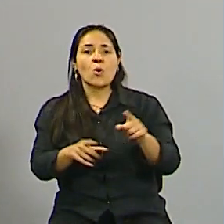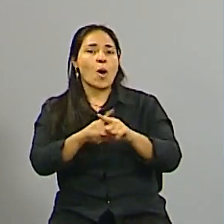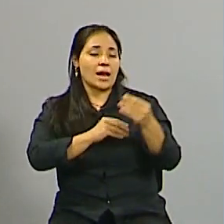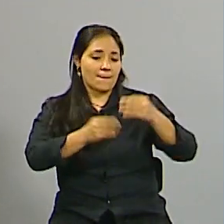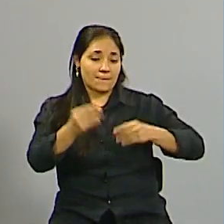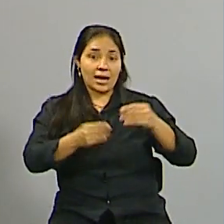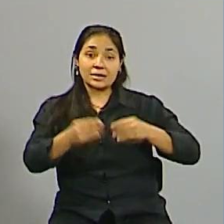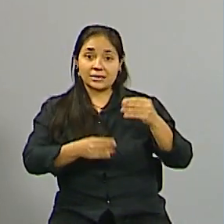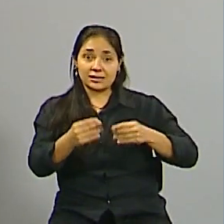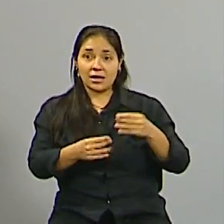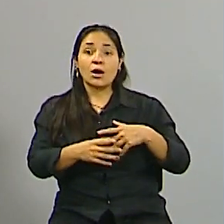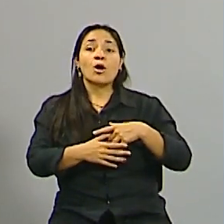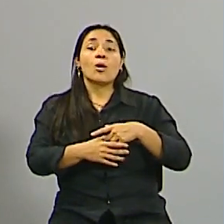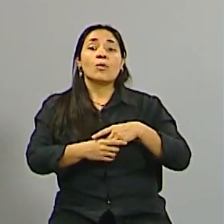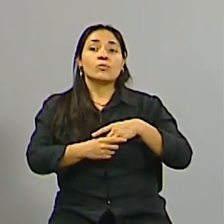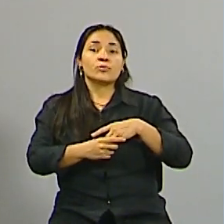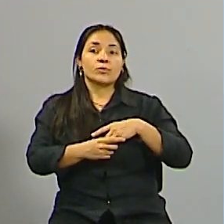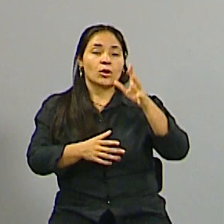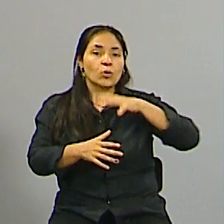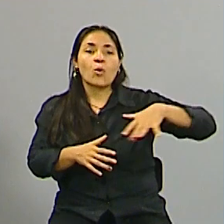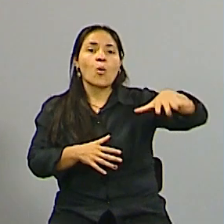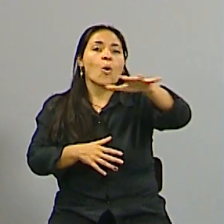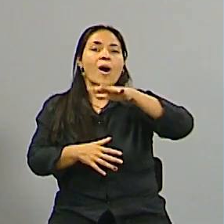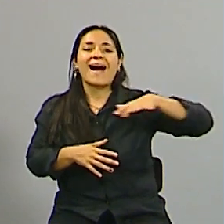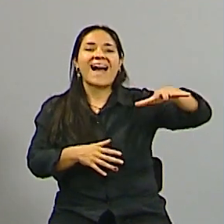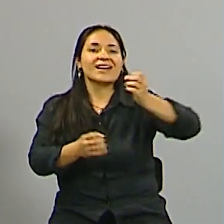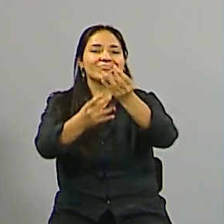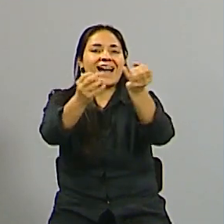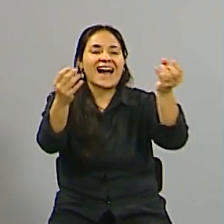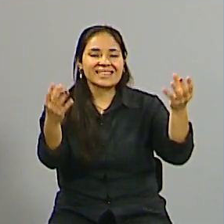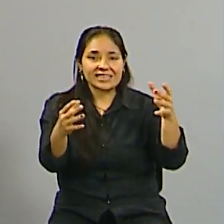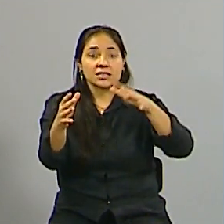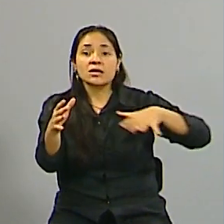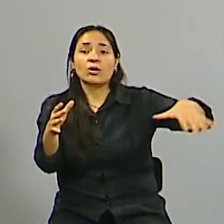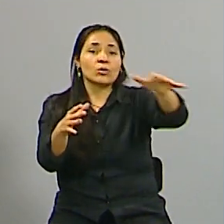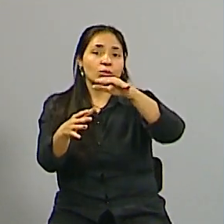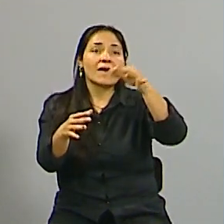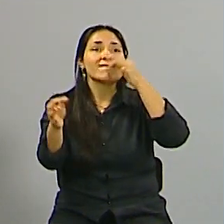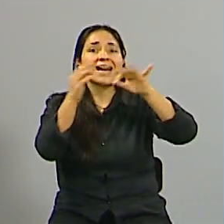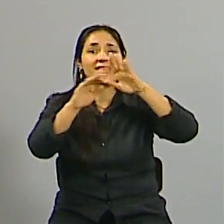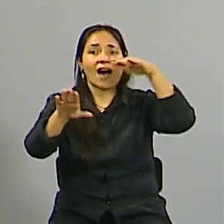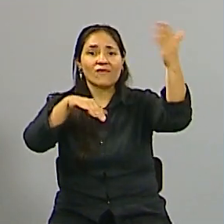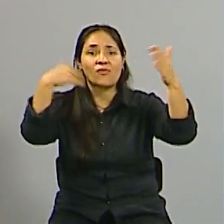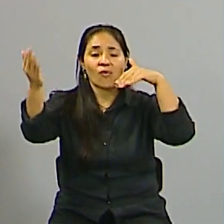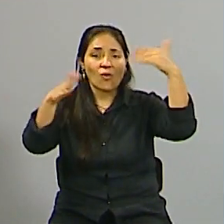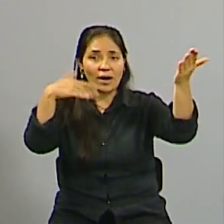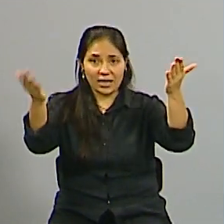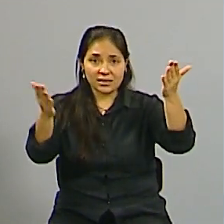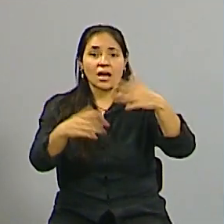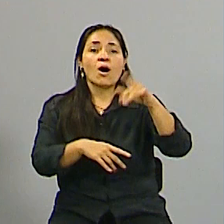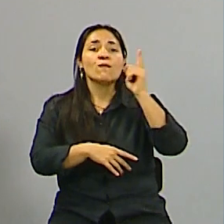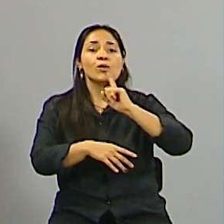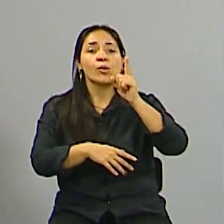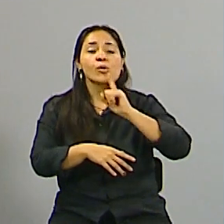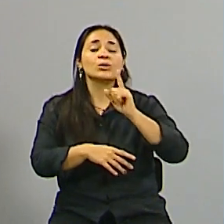fuertes productores. Nosotros en el cinturón verde de Maipú tenemos a grandes exportadores que no solo abastecen el mercado interno de frutas y hortalizas,